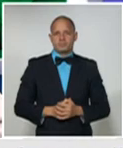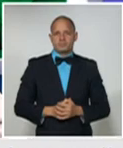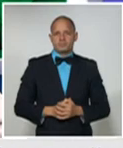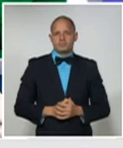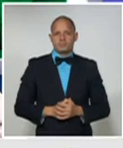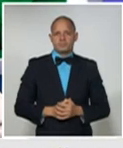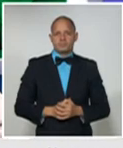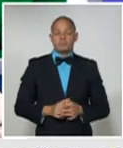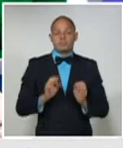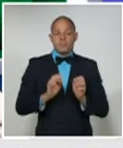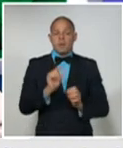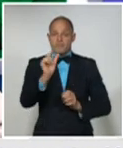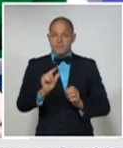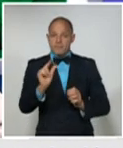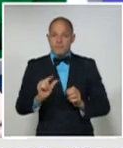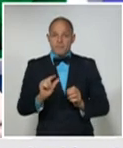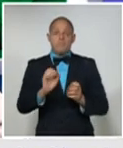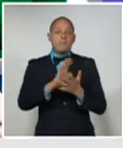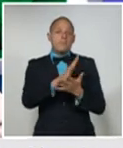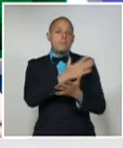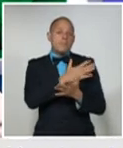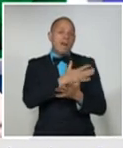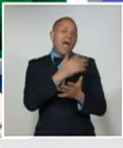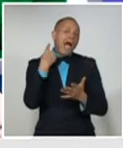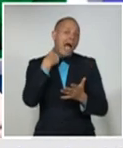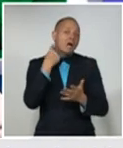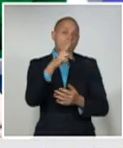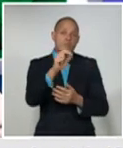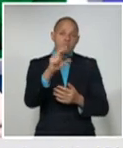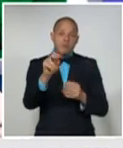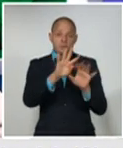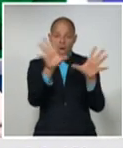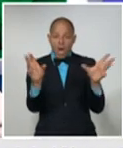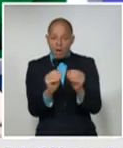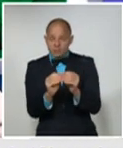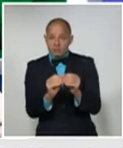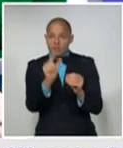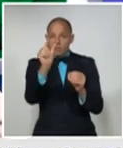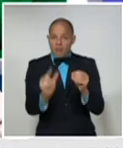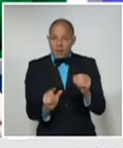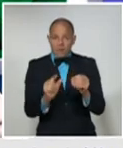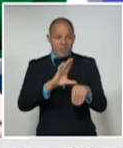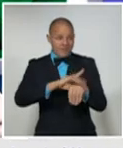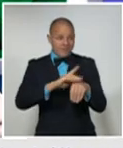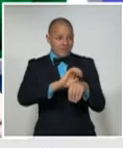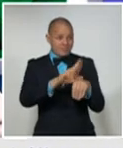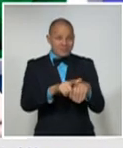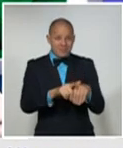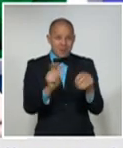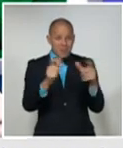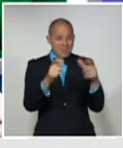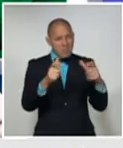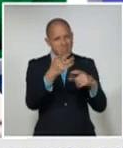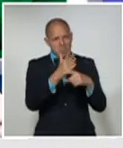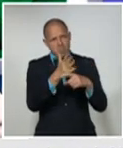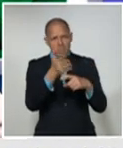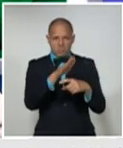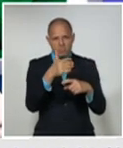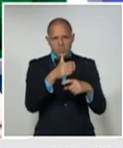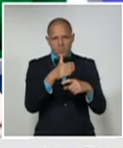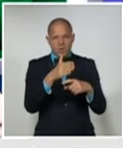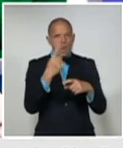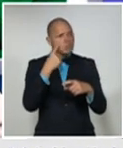han estado asintomáticos en el momento del diagnóstico. Por grupos de edades, sin ver todavía